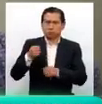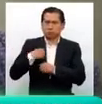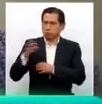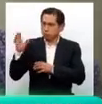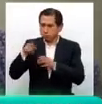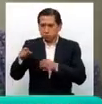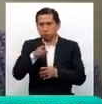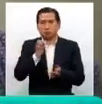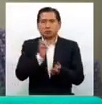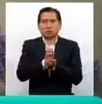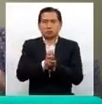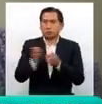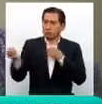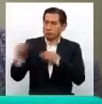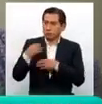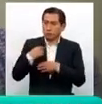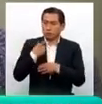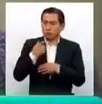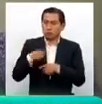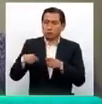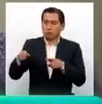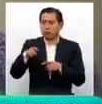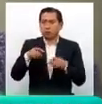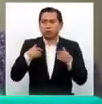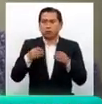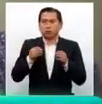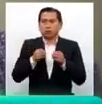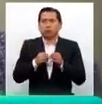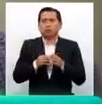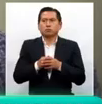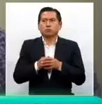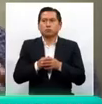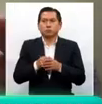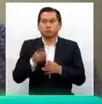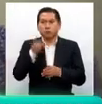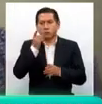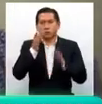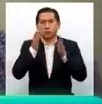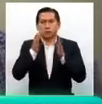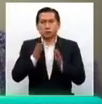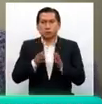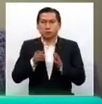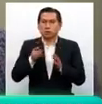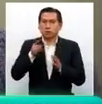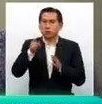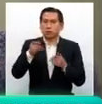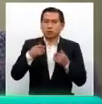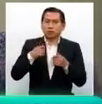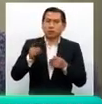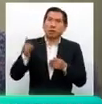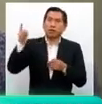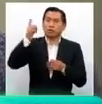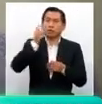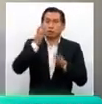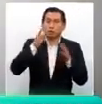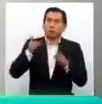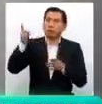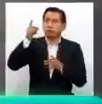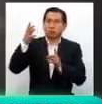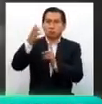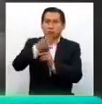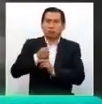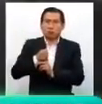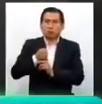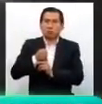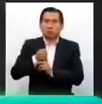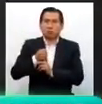las enfermeras me avisaron, pero se tomaron preso a un dentista que estaba en el piso de arriba. Lo tomaron preso